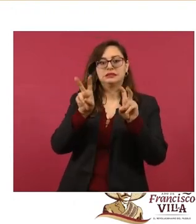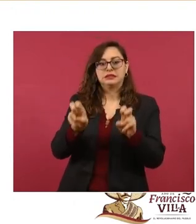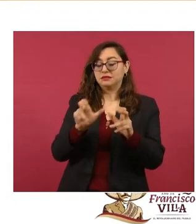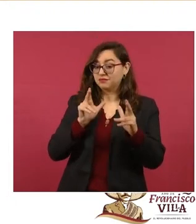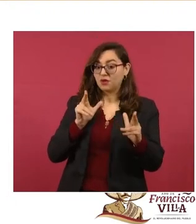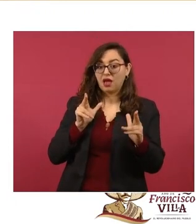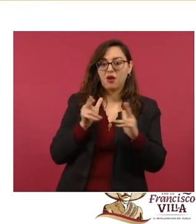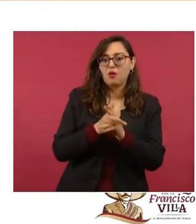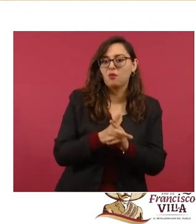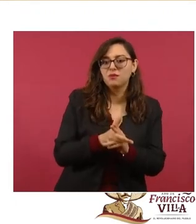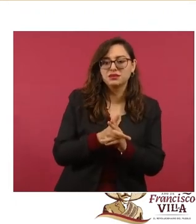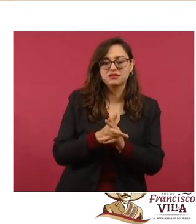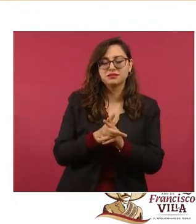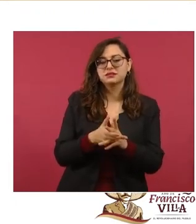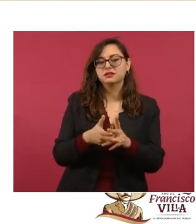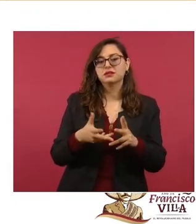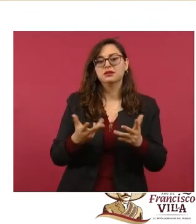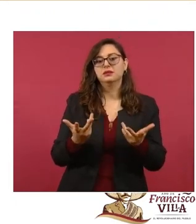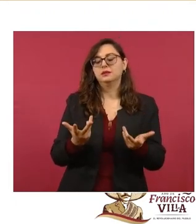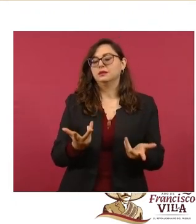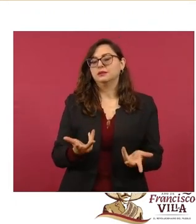era lo que más